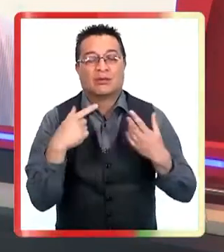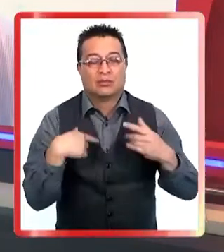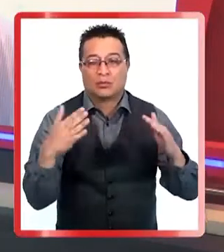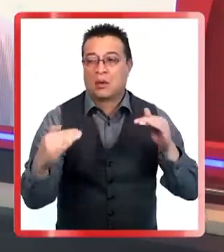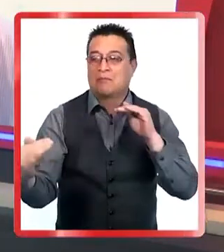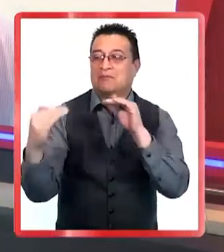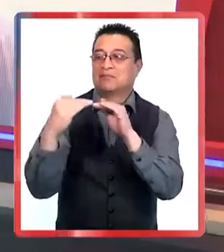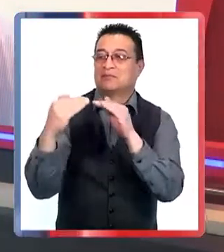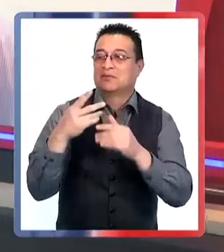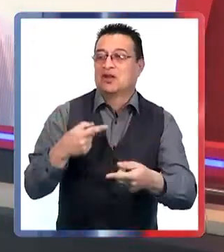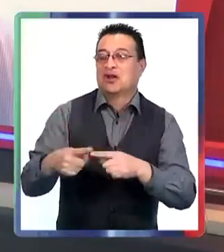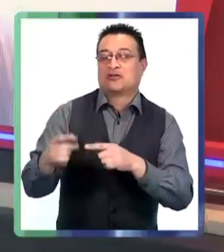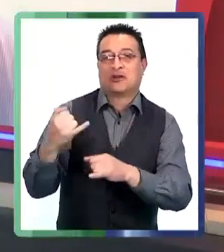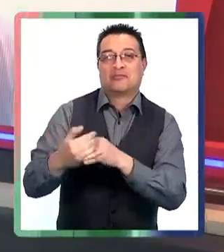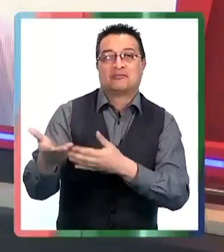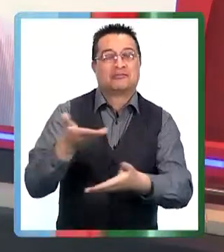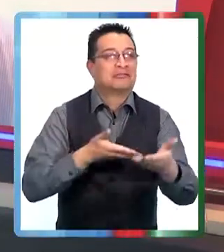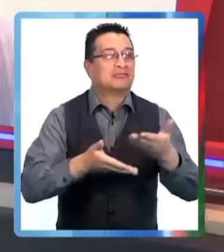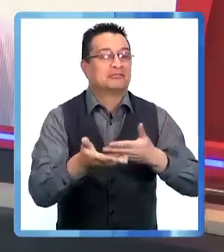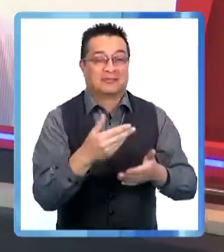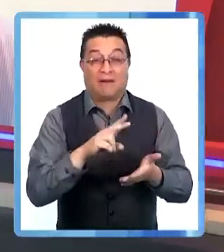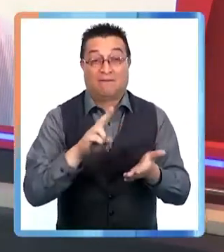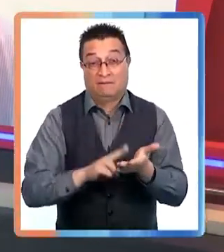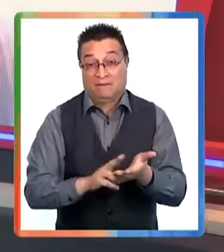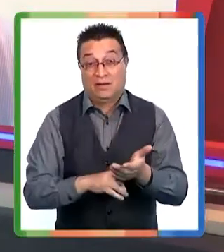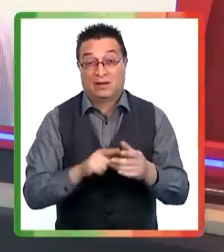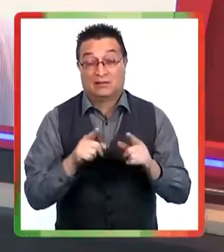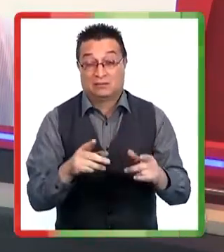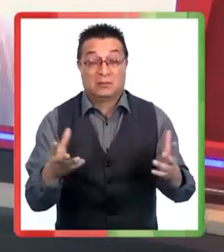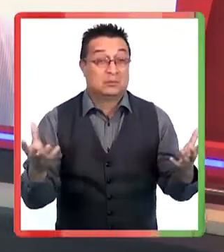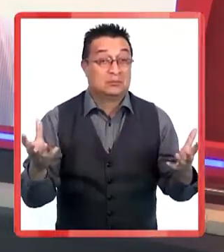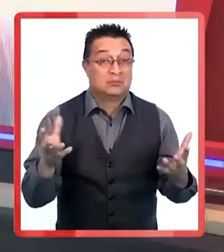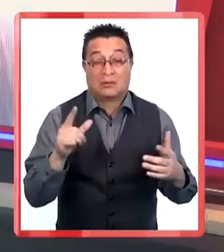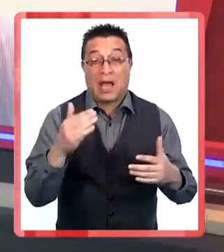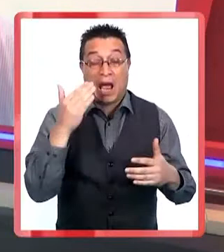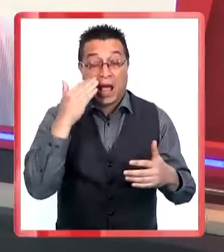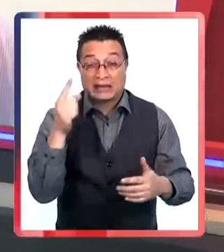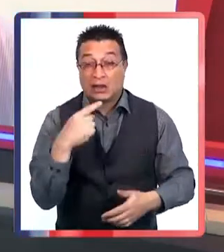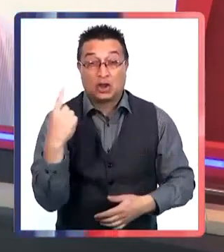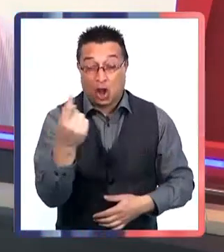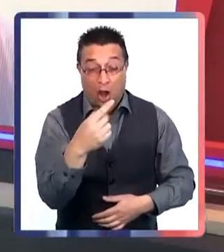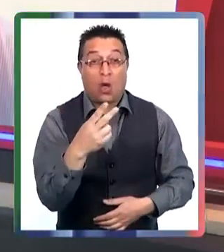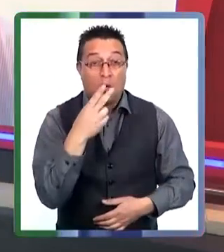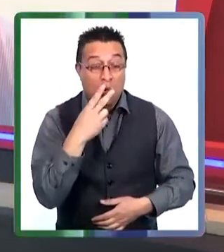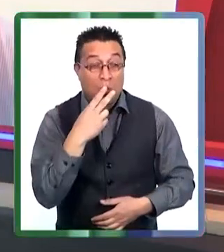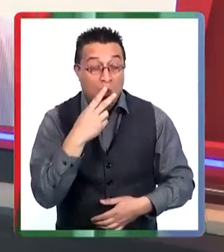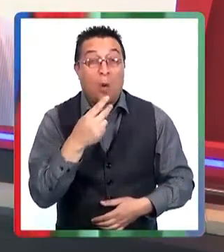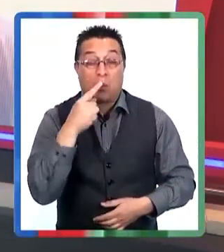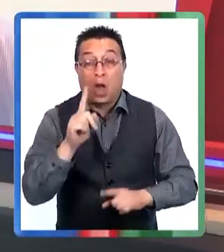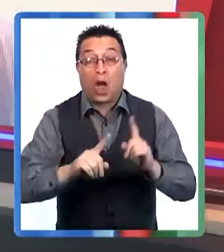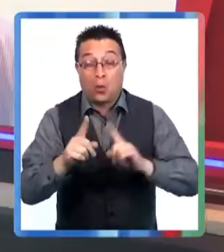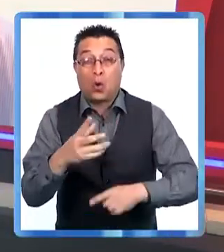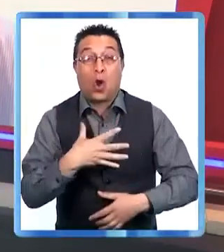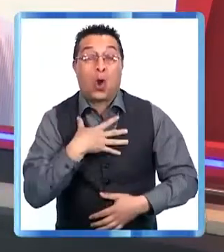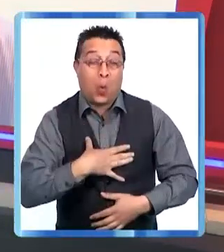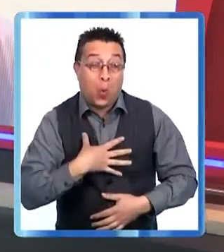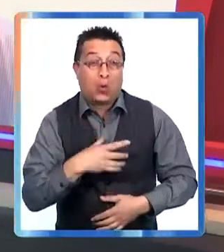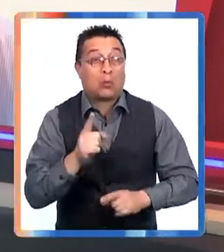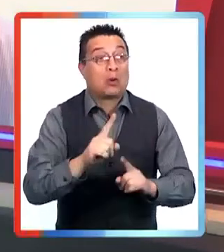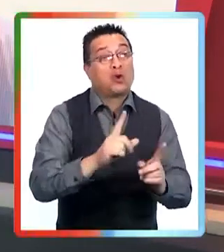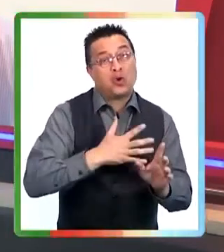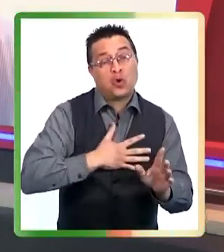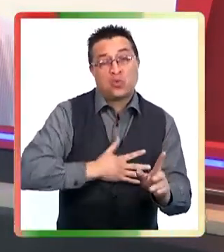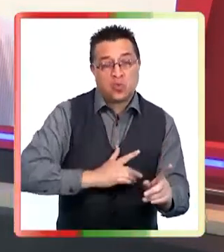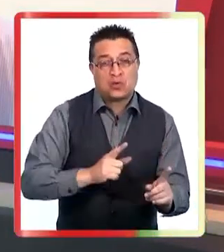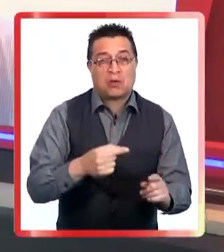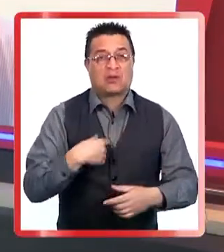para estar a tono con lo que hacen otros y de verdad... No sé, a lo mejor casi todas las personas han probado el cigarrillo. A algunas personas les gustará, otras